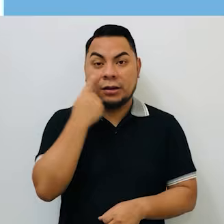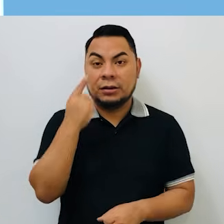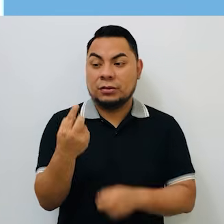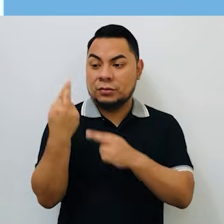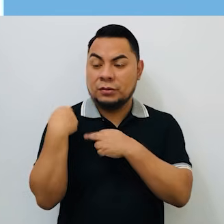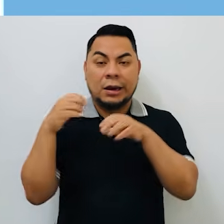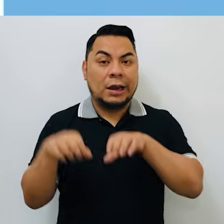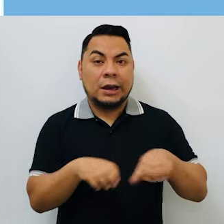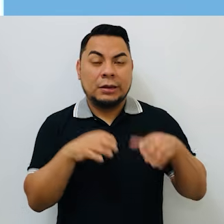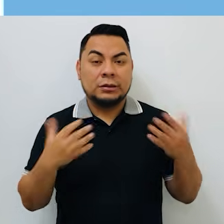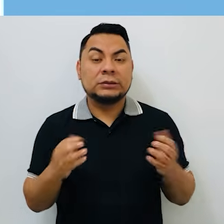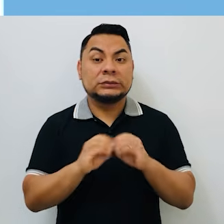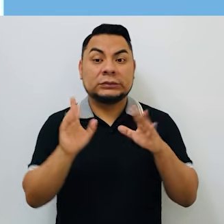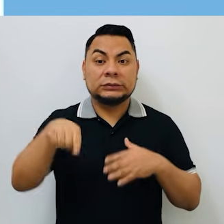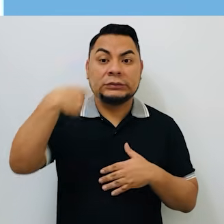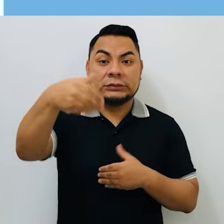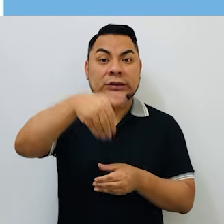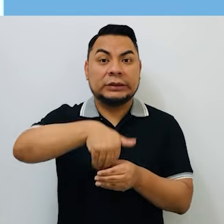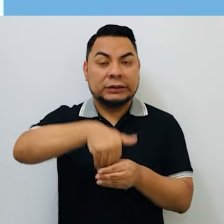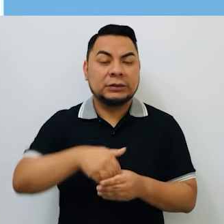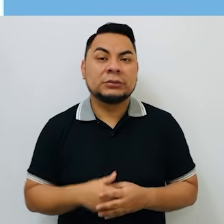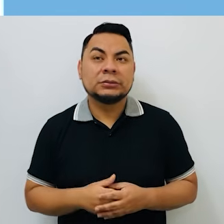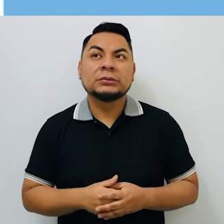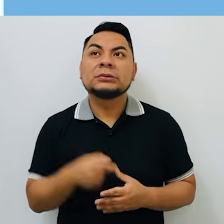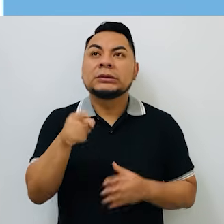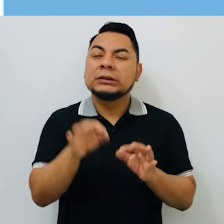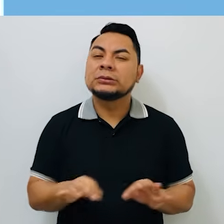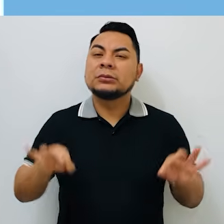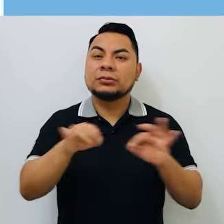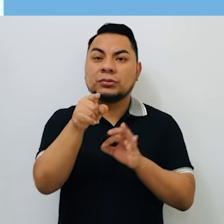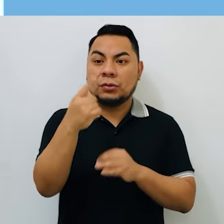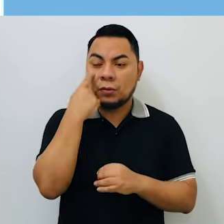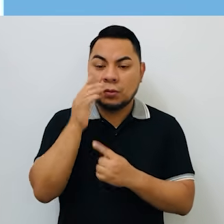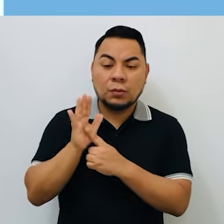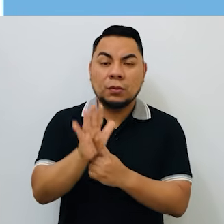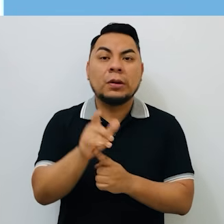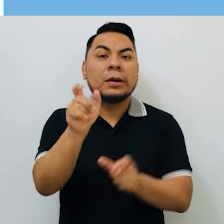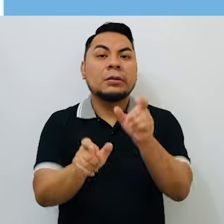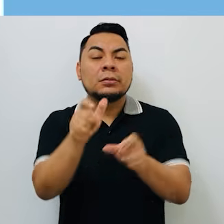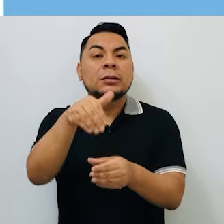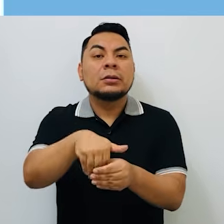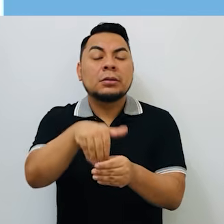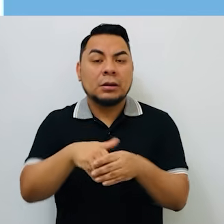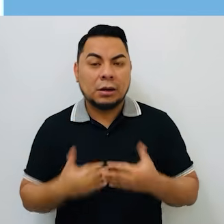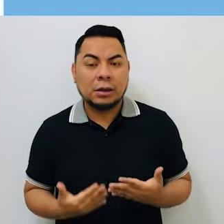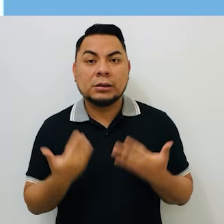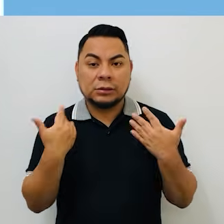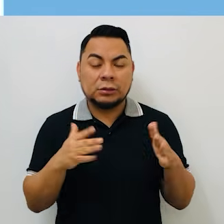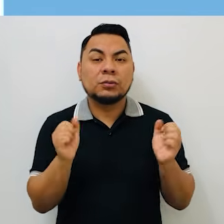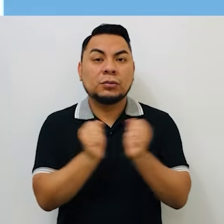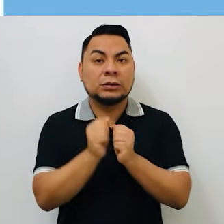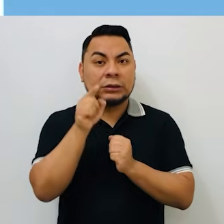Antes de conocer las tareas que realizarás el día de la jornada electoral, es importante que conozcas a los actores